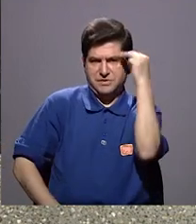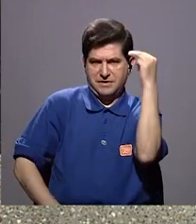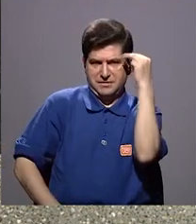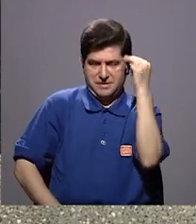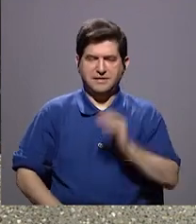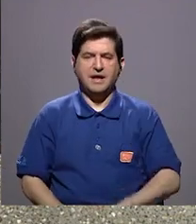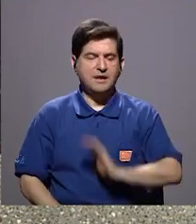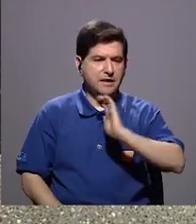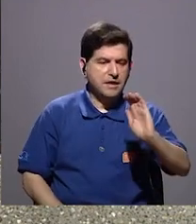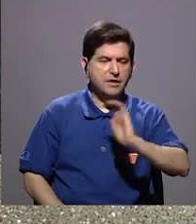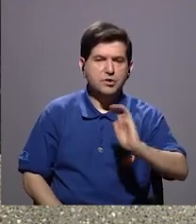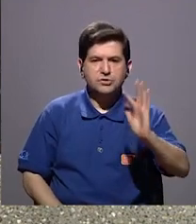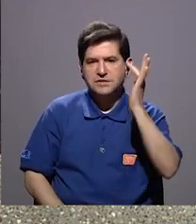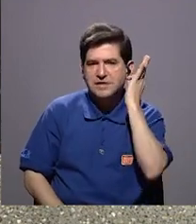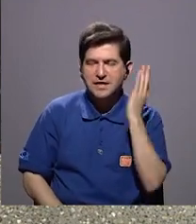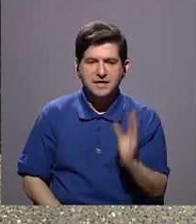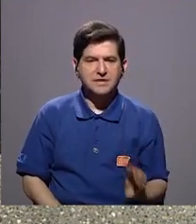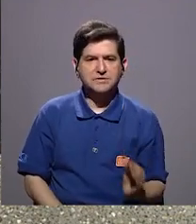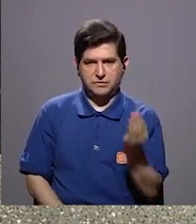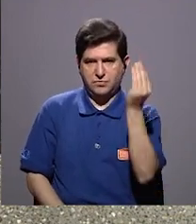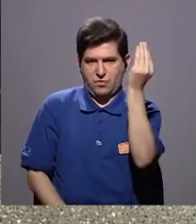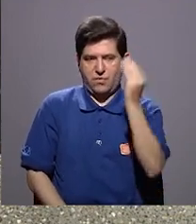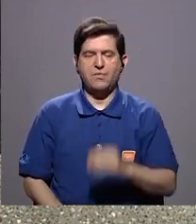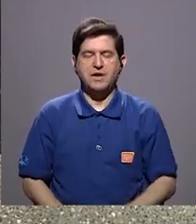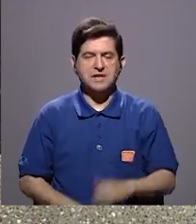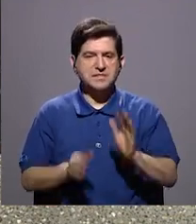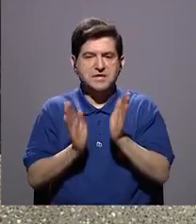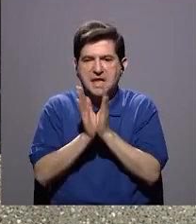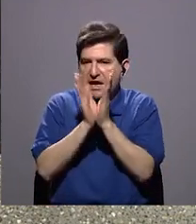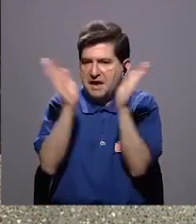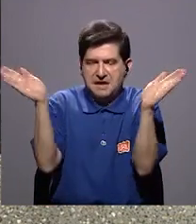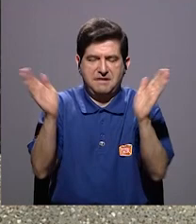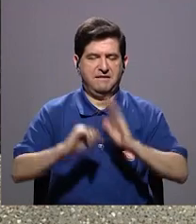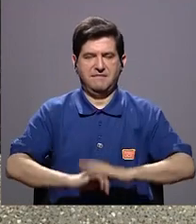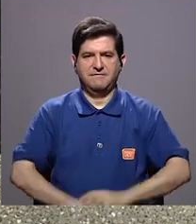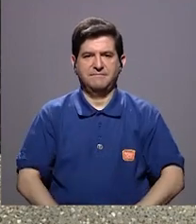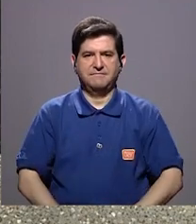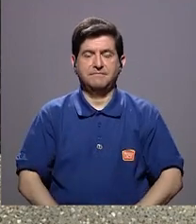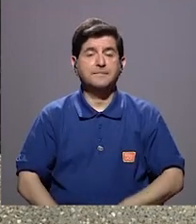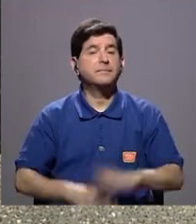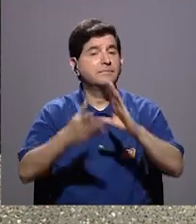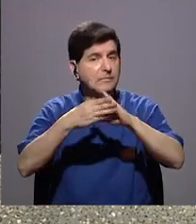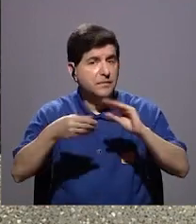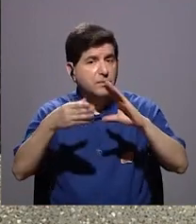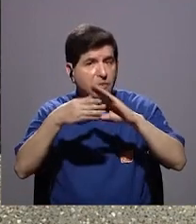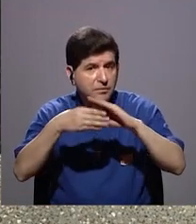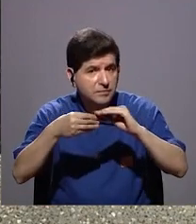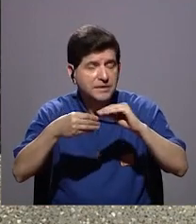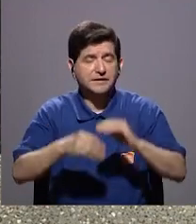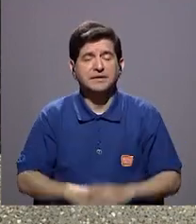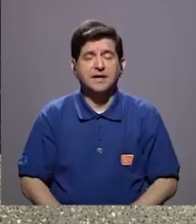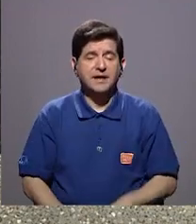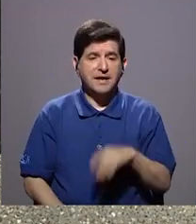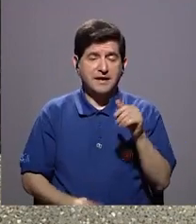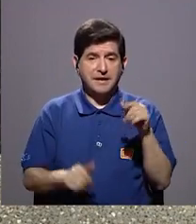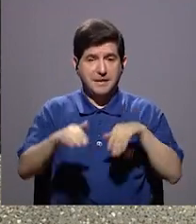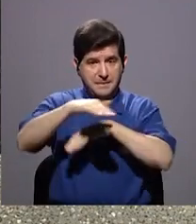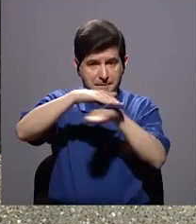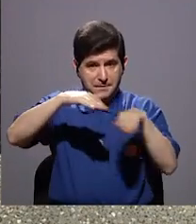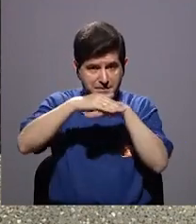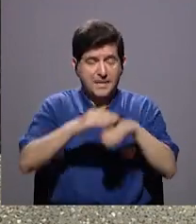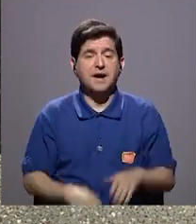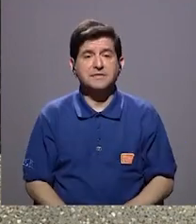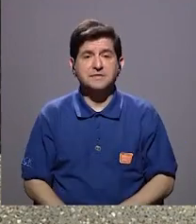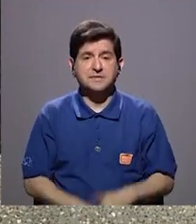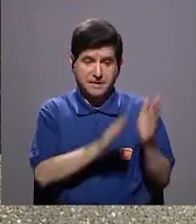mental en los niños, niñas y adolescentes en términos pues generales, comentando de que pues esto es el pilar